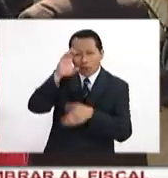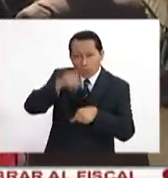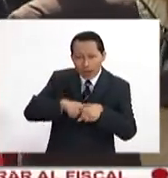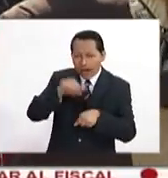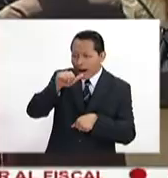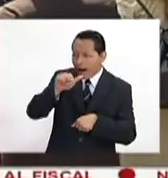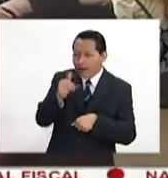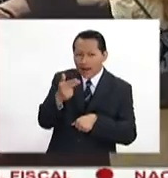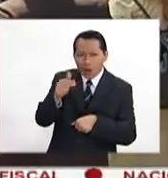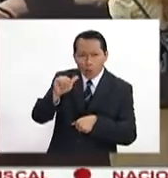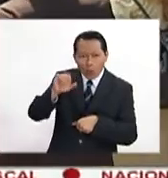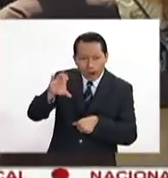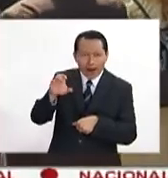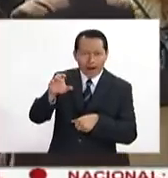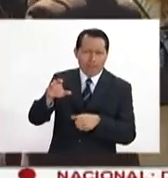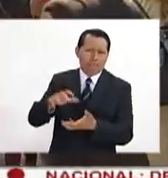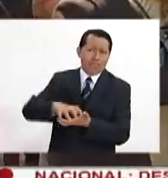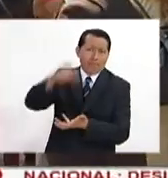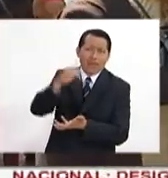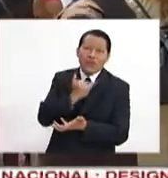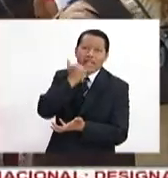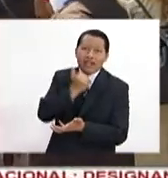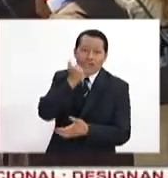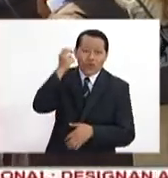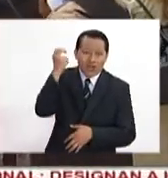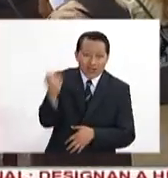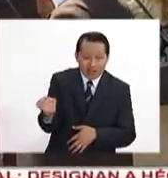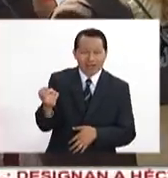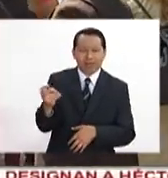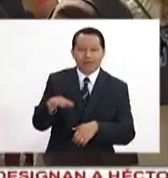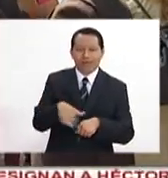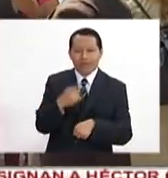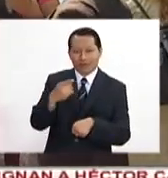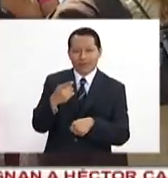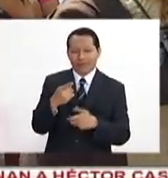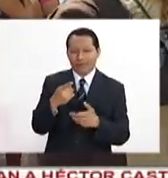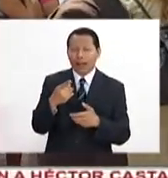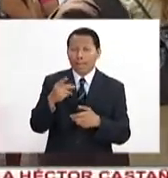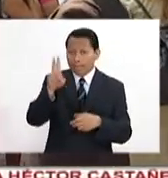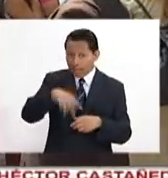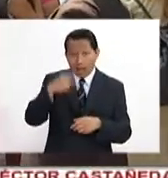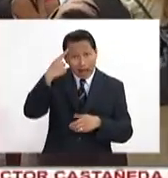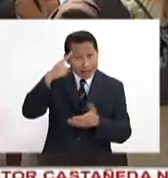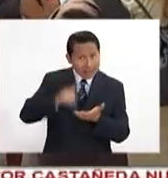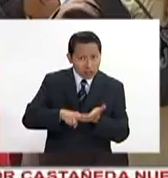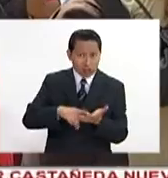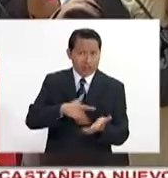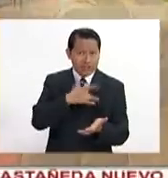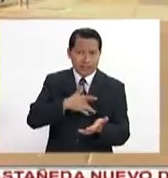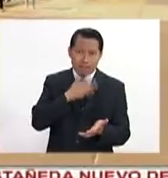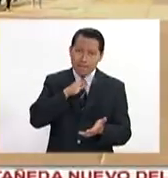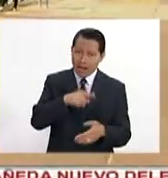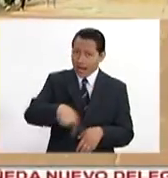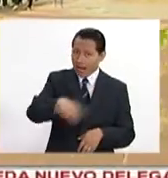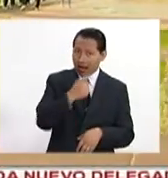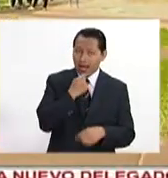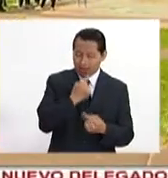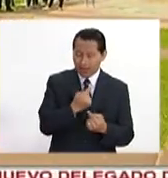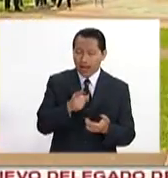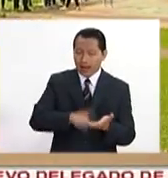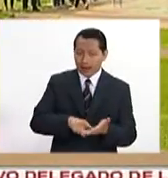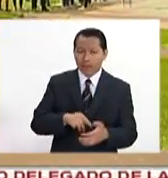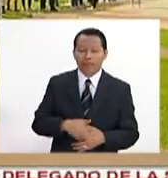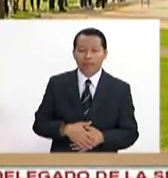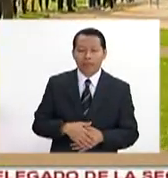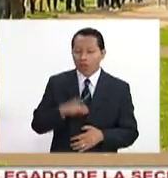la mayoría fue el error. Y es una frustración porque el golpe emocional ya está hecho. Ante este